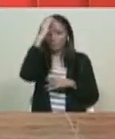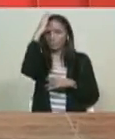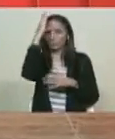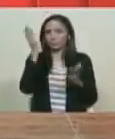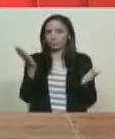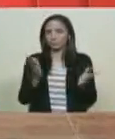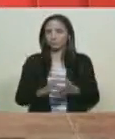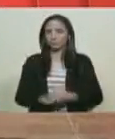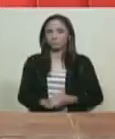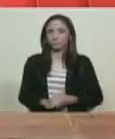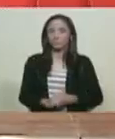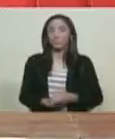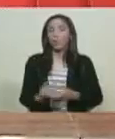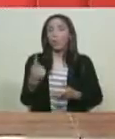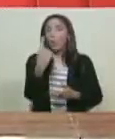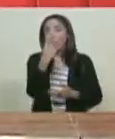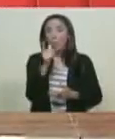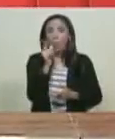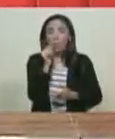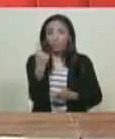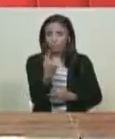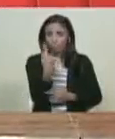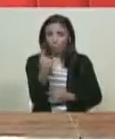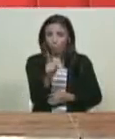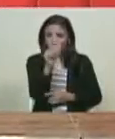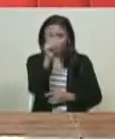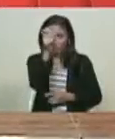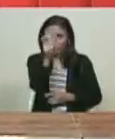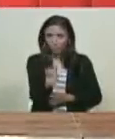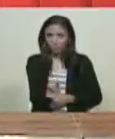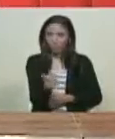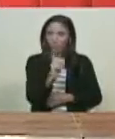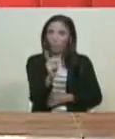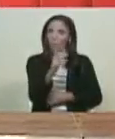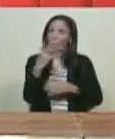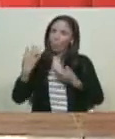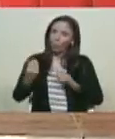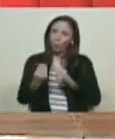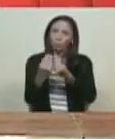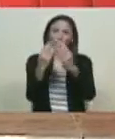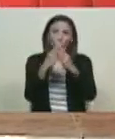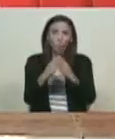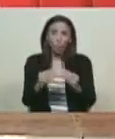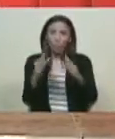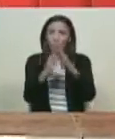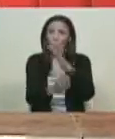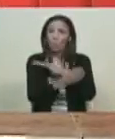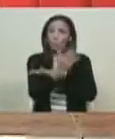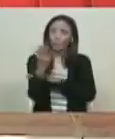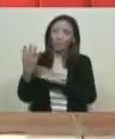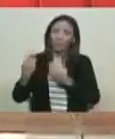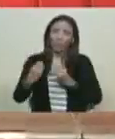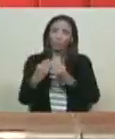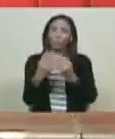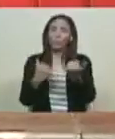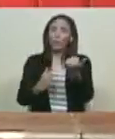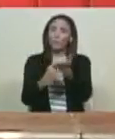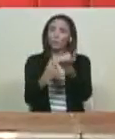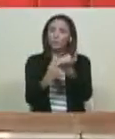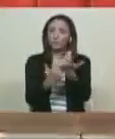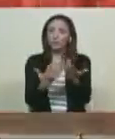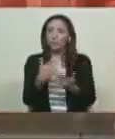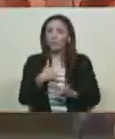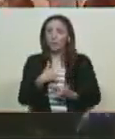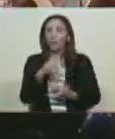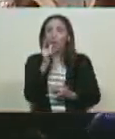Por eso no hablo de un solo hombre. Lo que ustedes han hecho, compañeros, lo que ustedes han hecho,